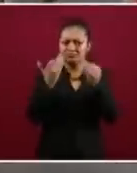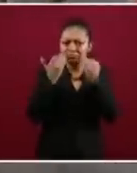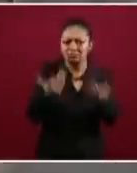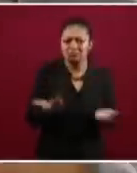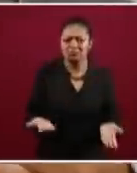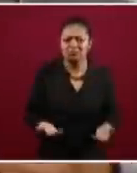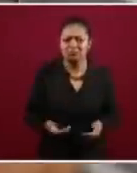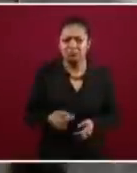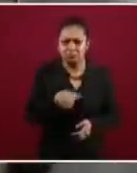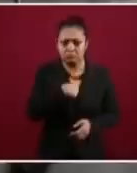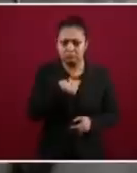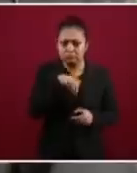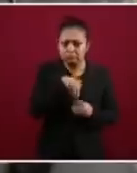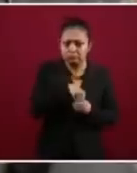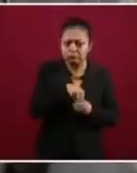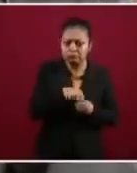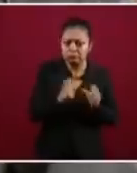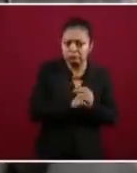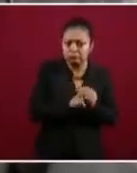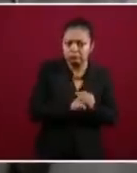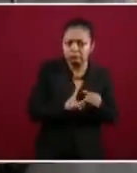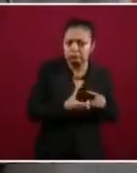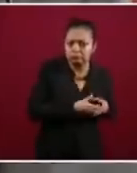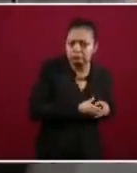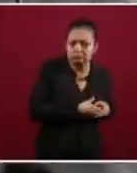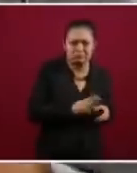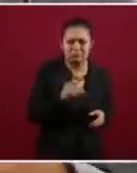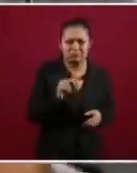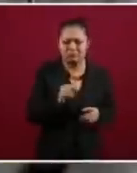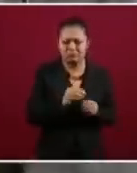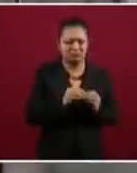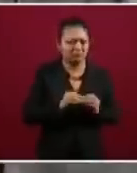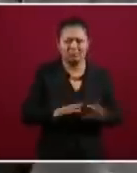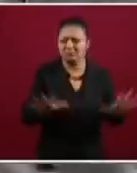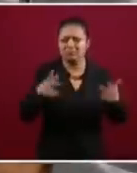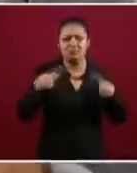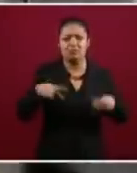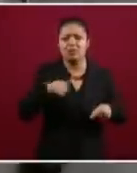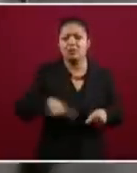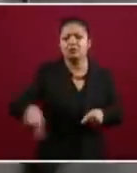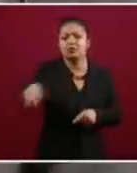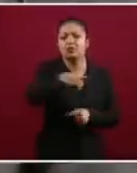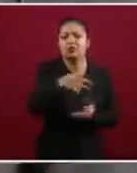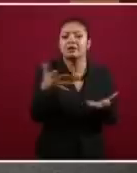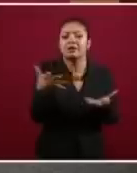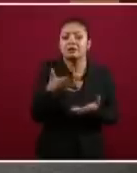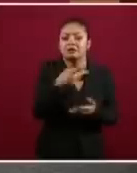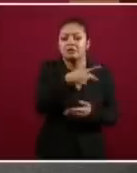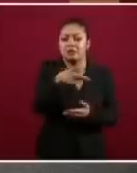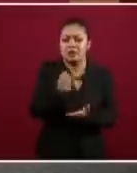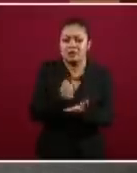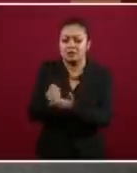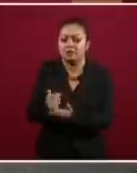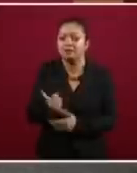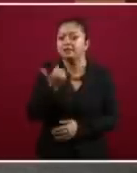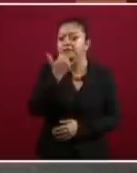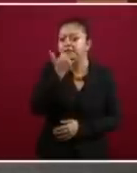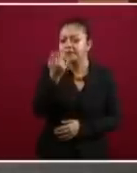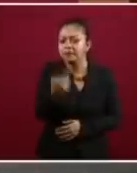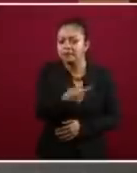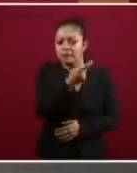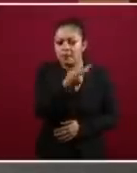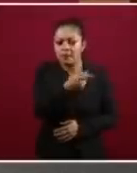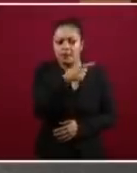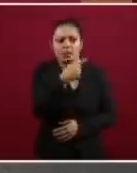no tenemos nada que ocultar y va a ser la gente la que va a decidir. Presidente, cuando refiere que la ley